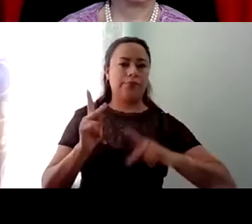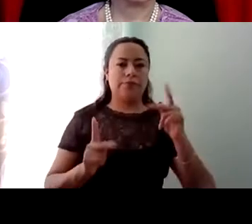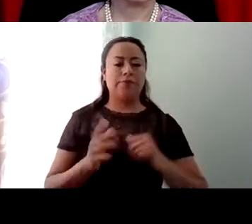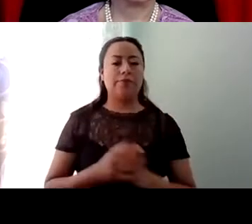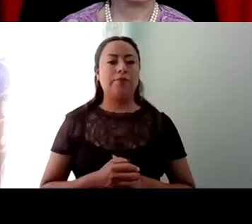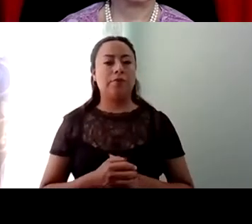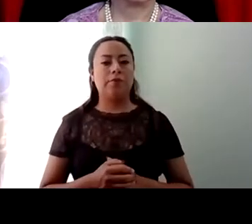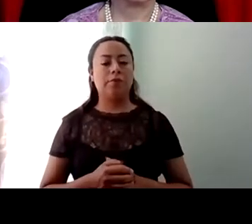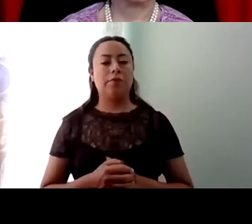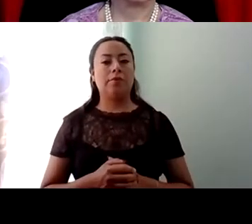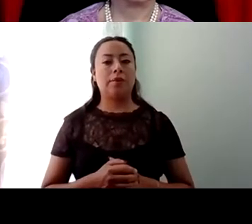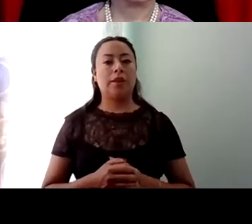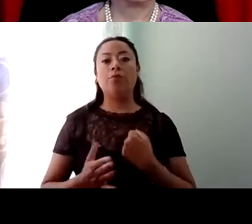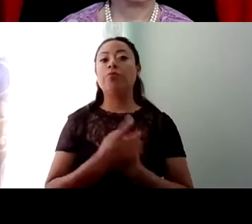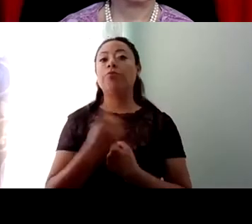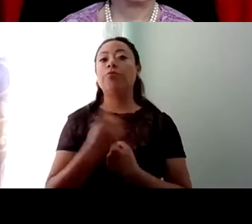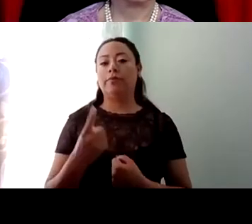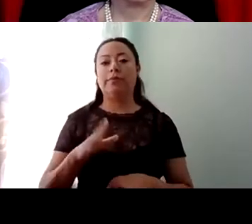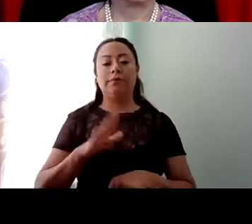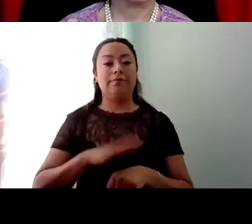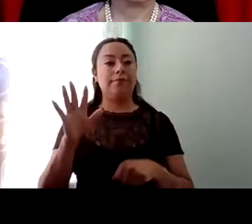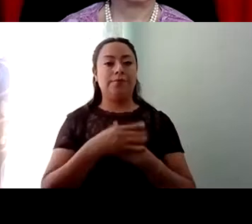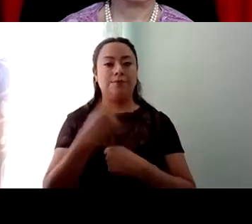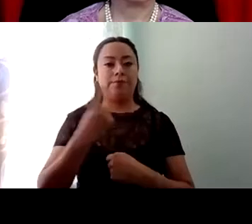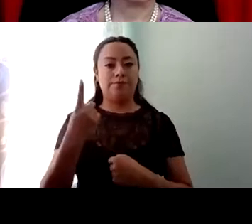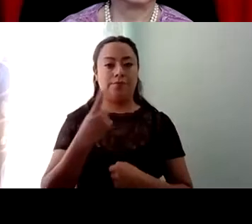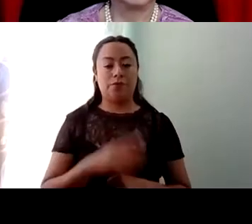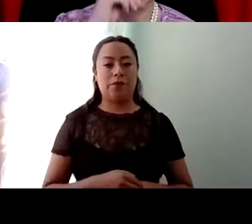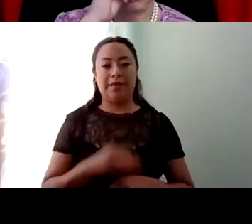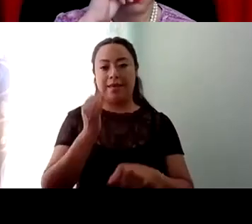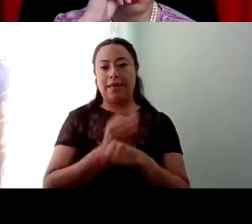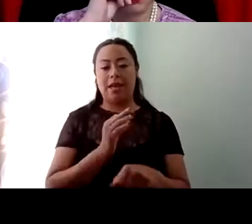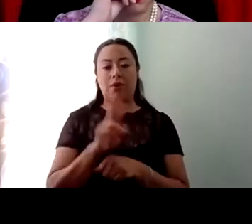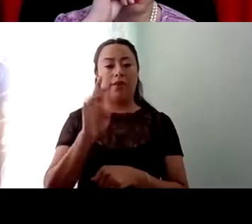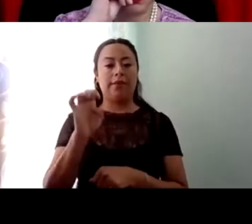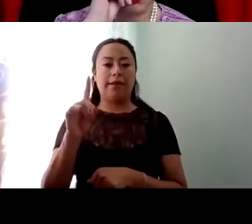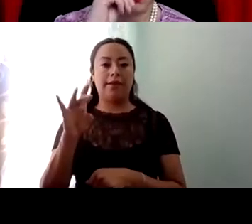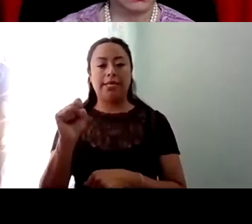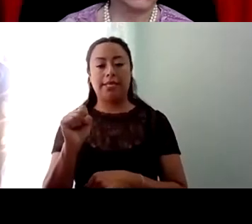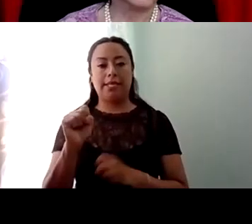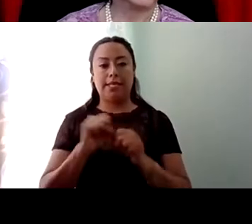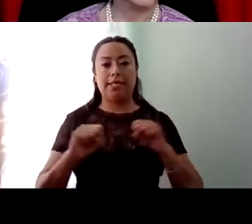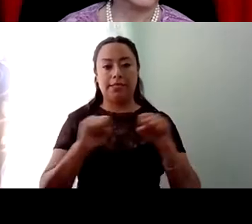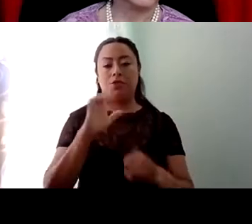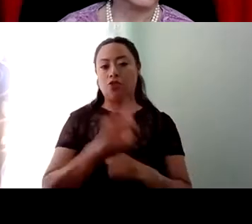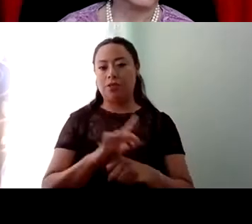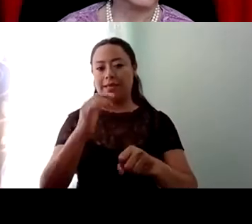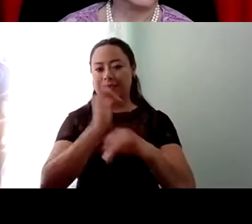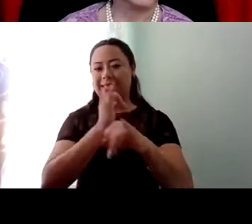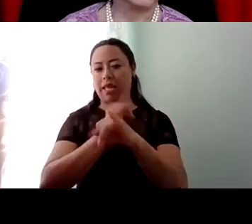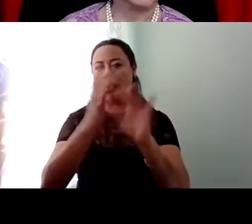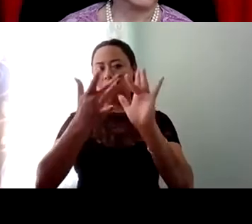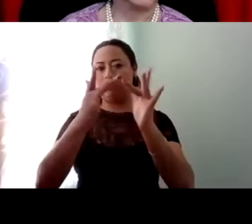sobre todo porque nos están viendo por medio de las redes sociales y para vecinas, vecinos de Álvaro